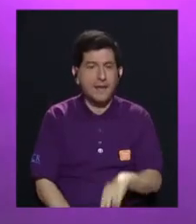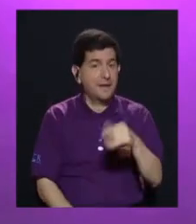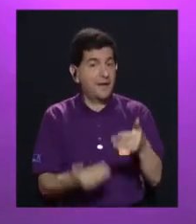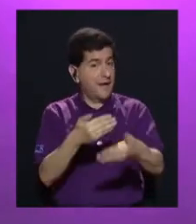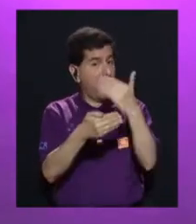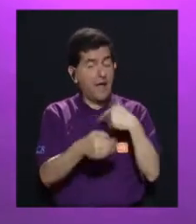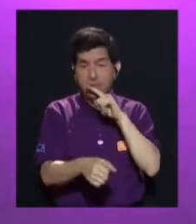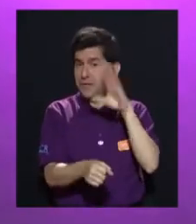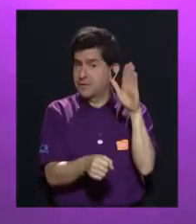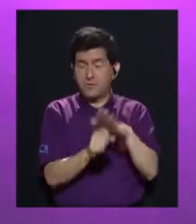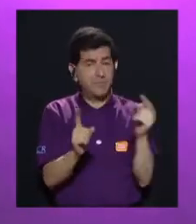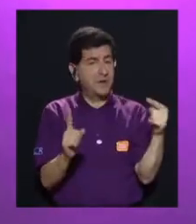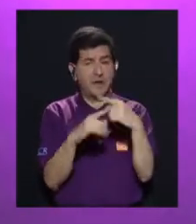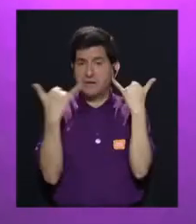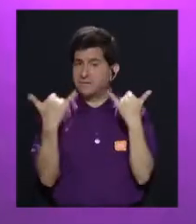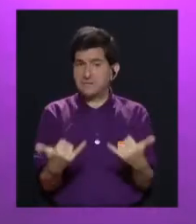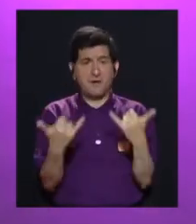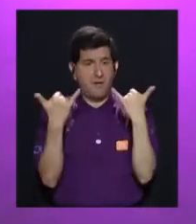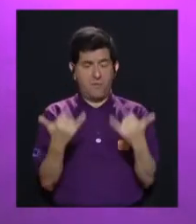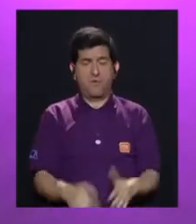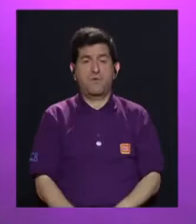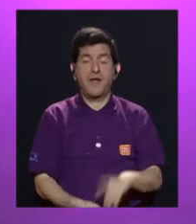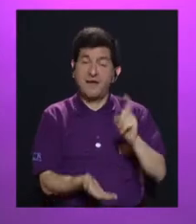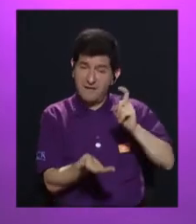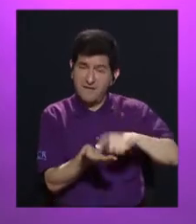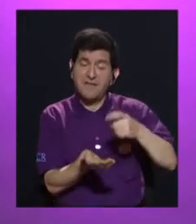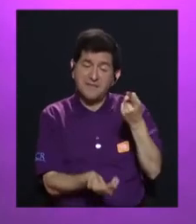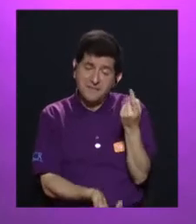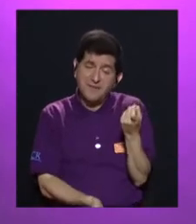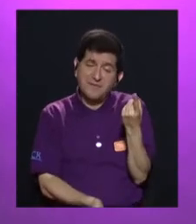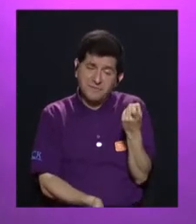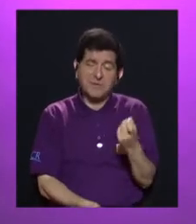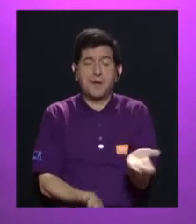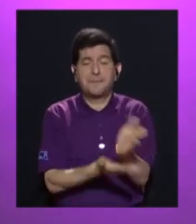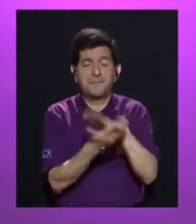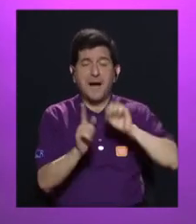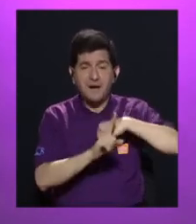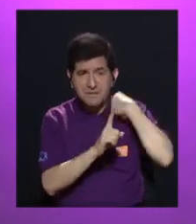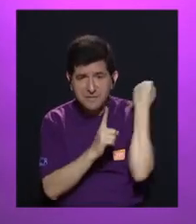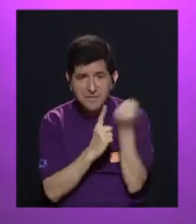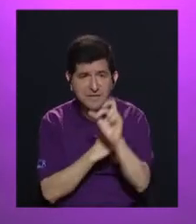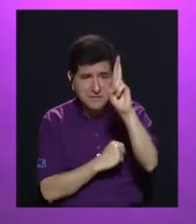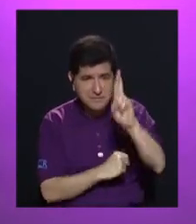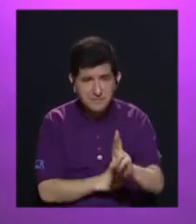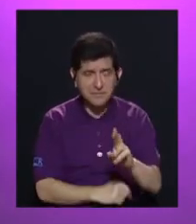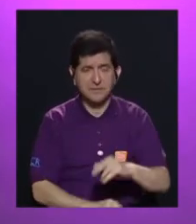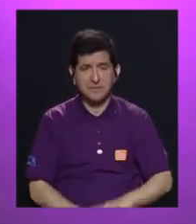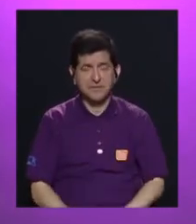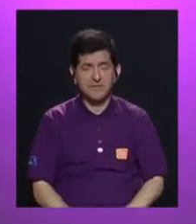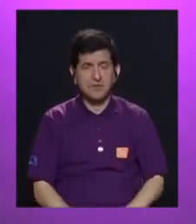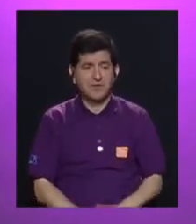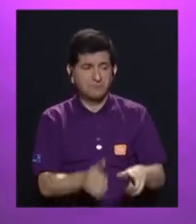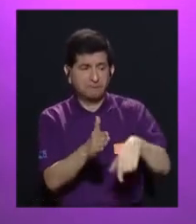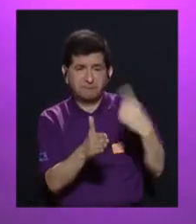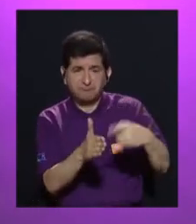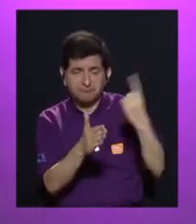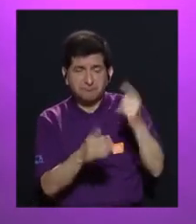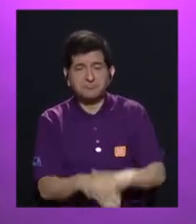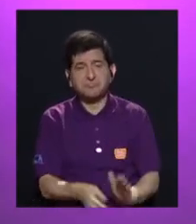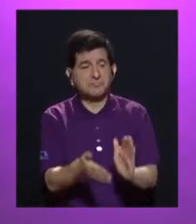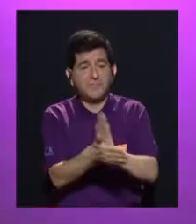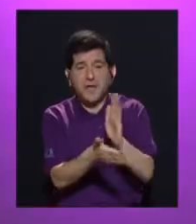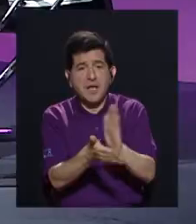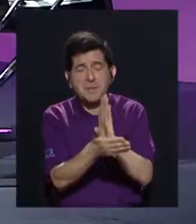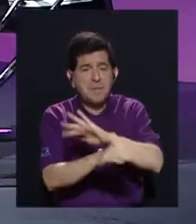cumplido hasta la fecha y esto es una deuda más pendiente porque bueno parte de la situación costa rica es que muchas veces en el